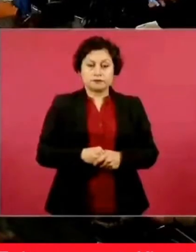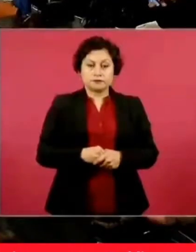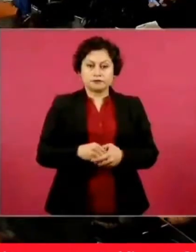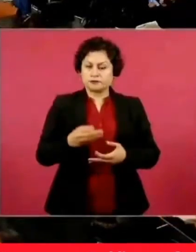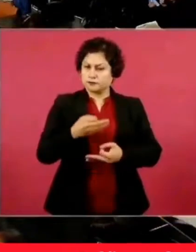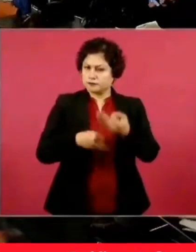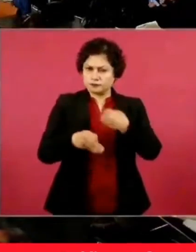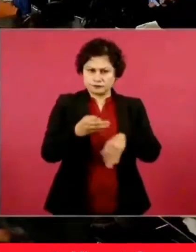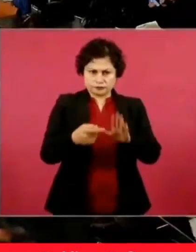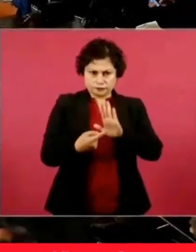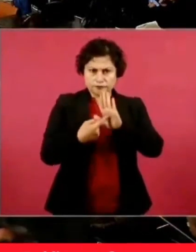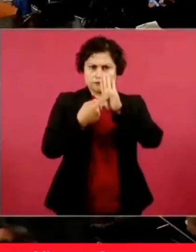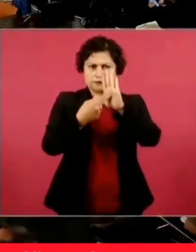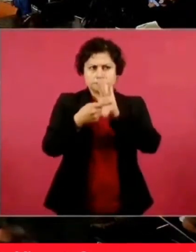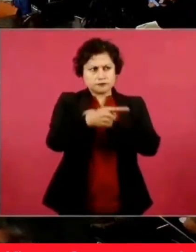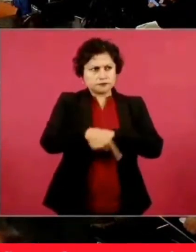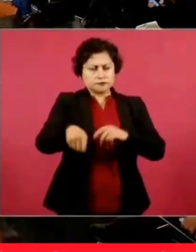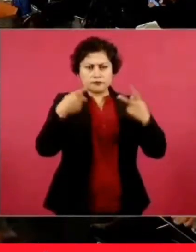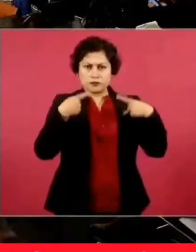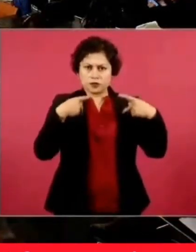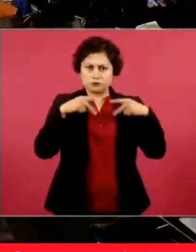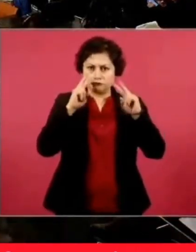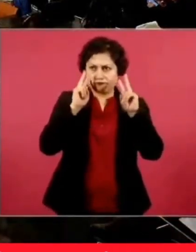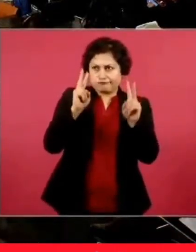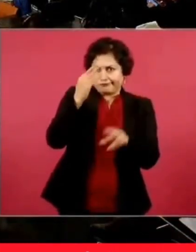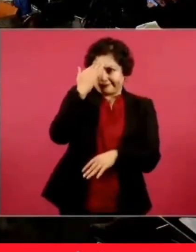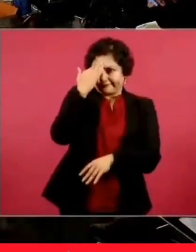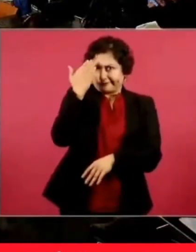sepa cómo estamos en lo económico.